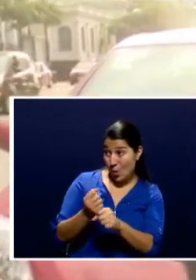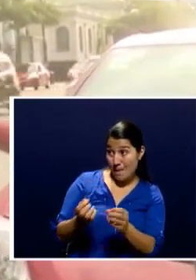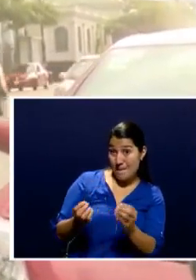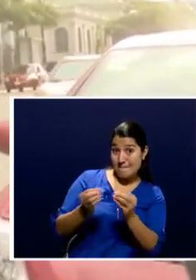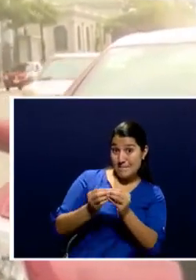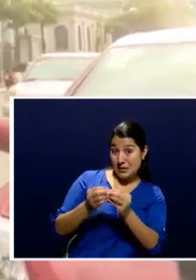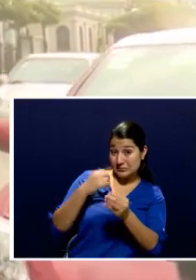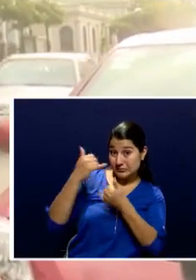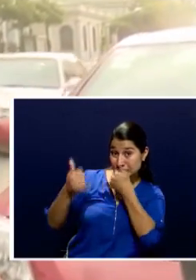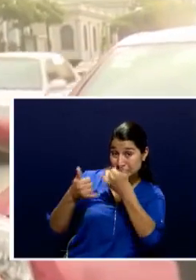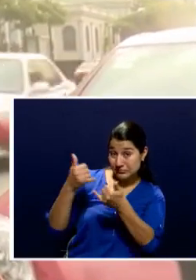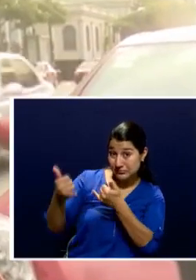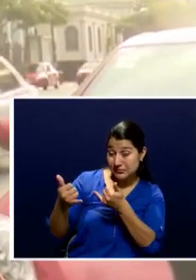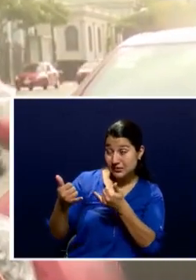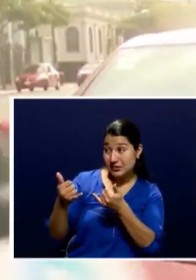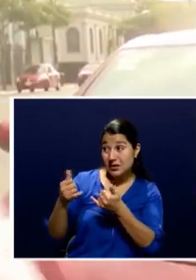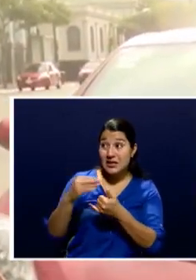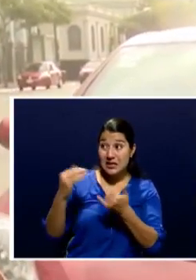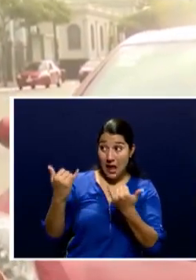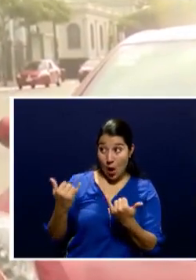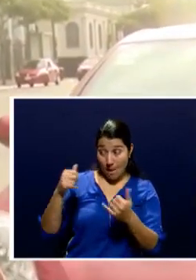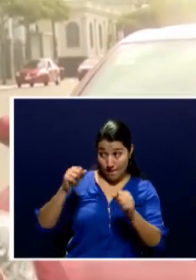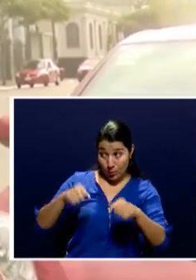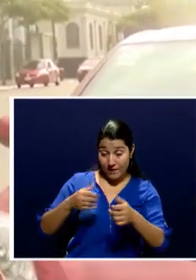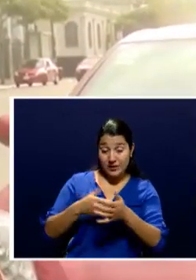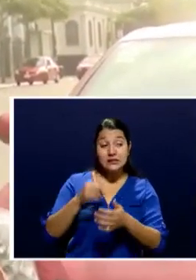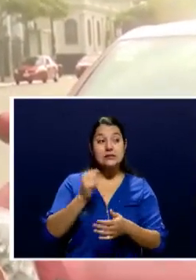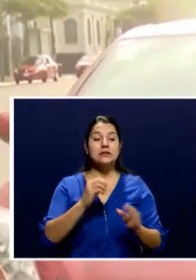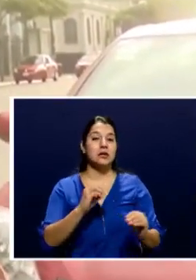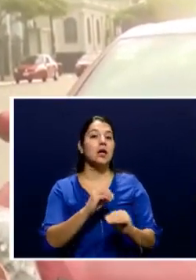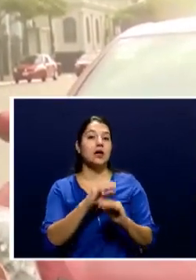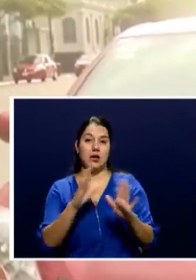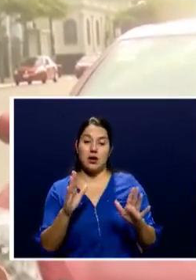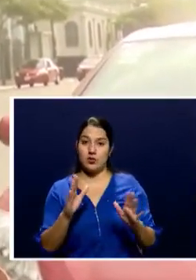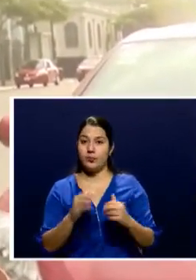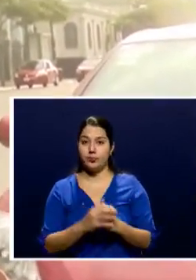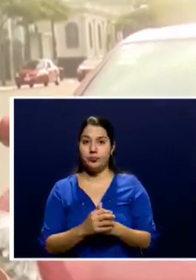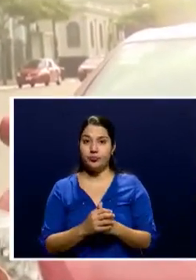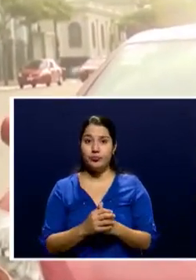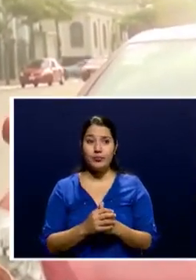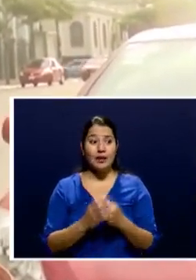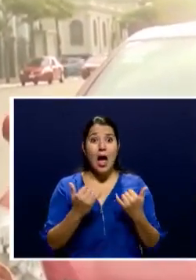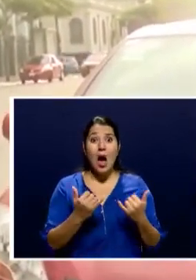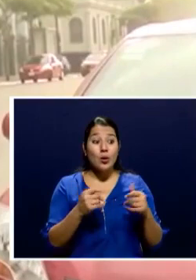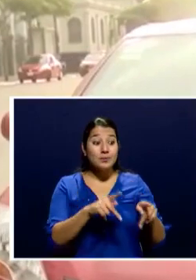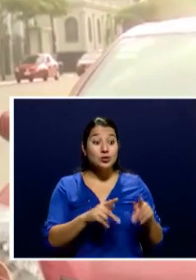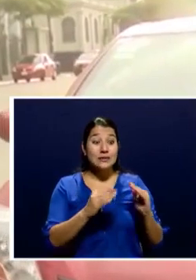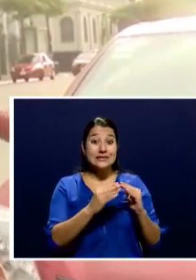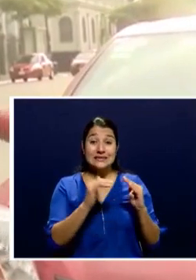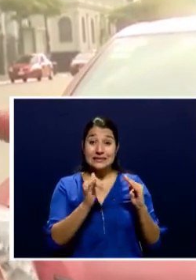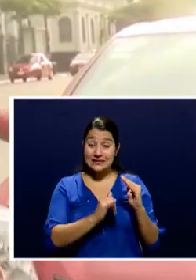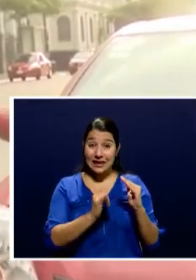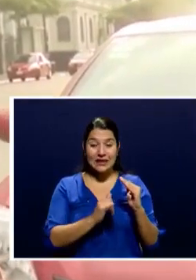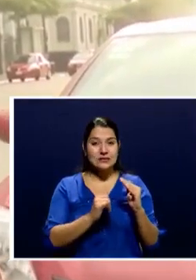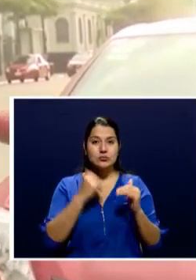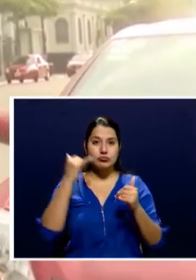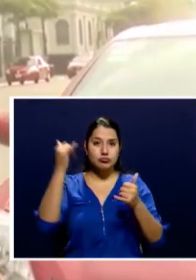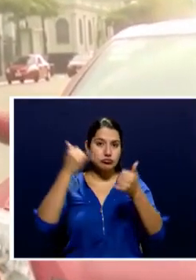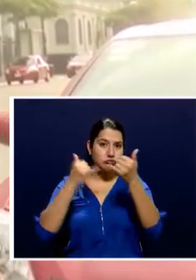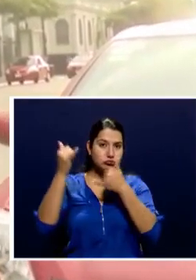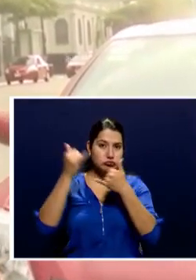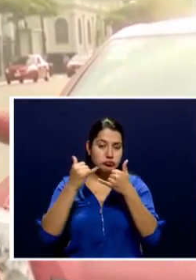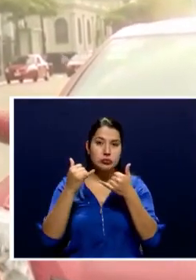ven y que precisamente les podría afectar a partir de hoy? Sí, claro. En ese momento que la gente reposa en sus casas, sí, bastante, a nosotros